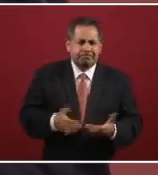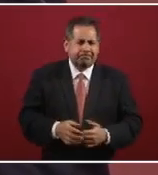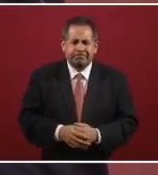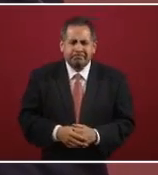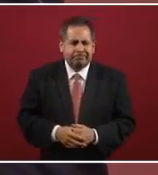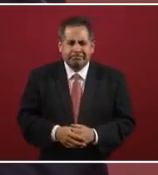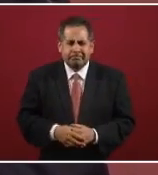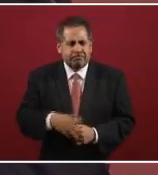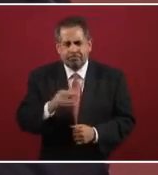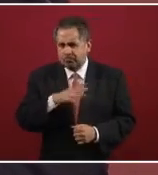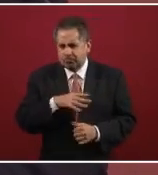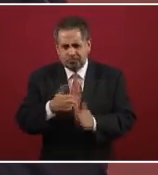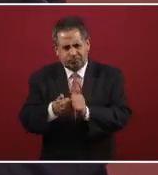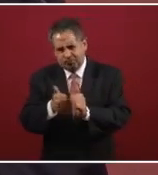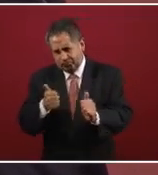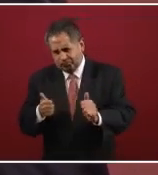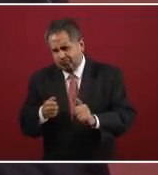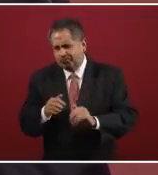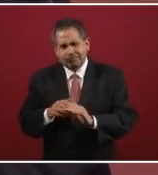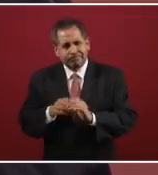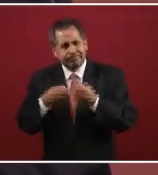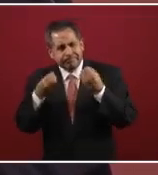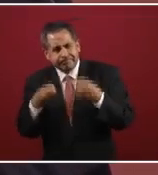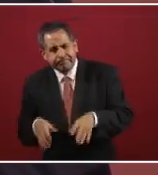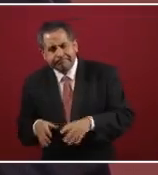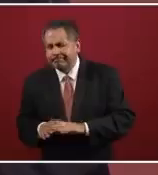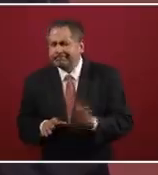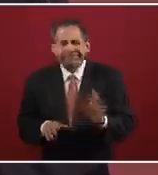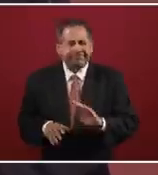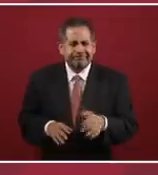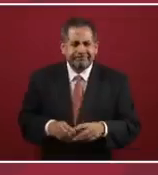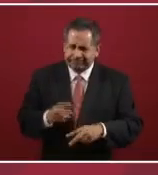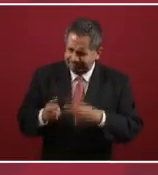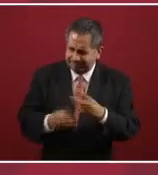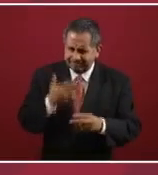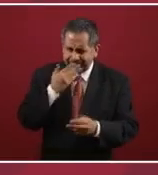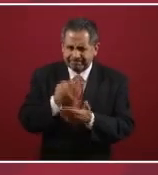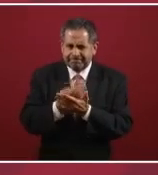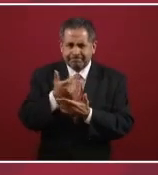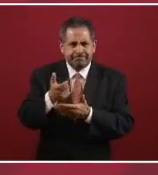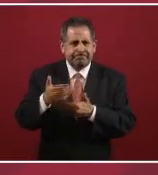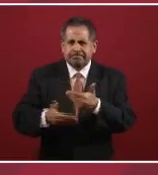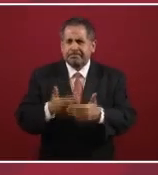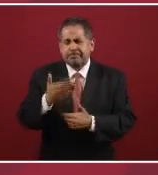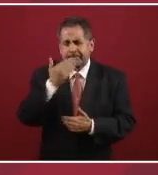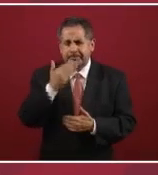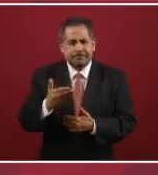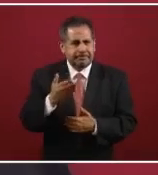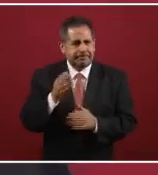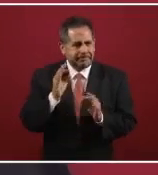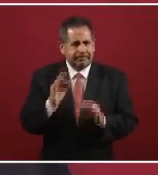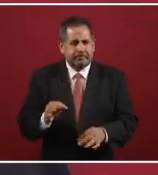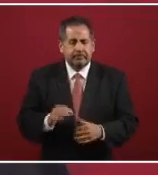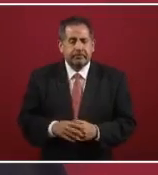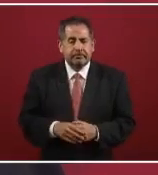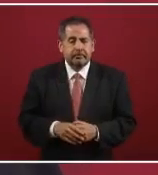no hay recesión vamos muy bien en lo económico y